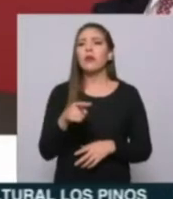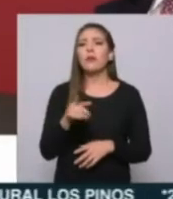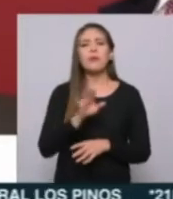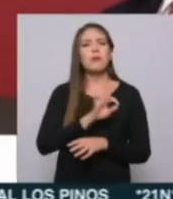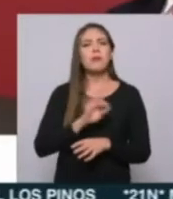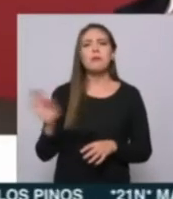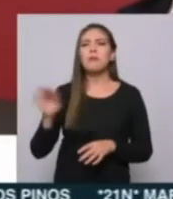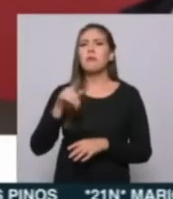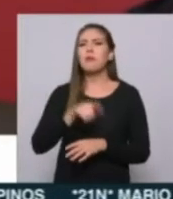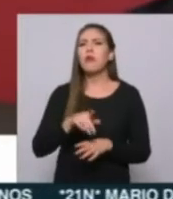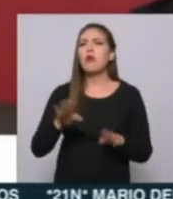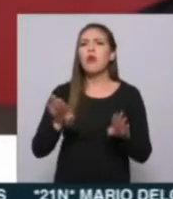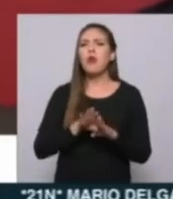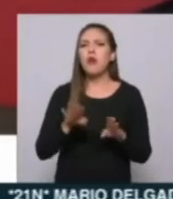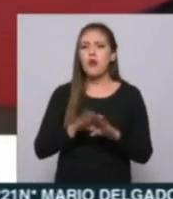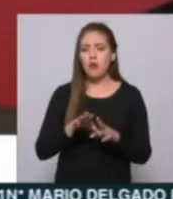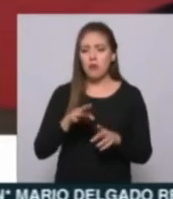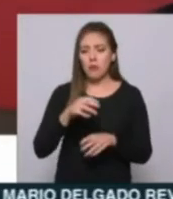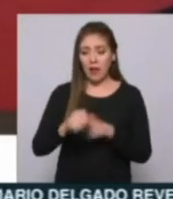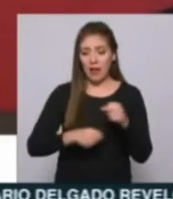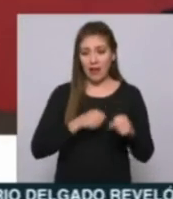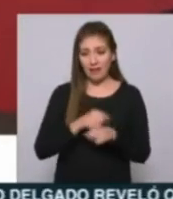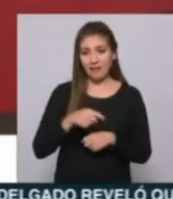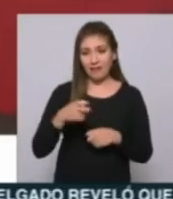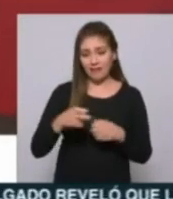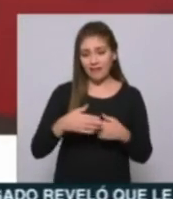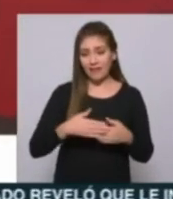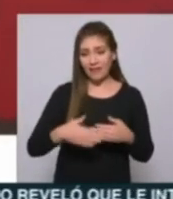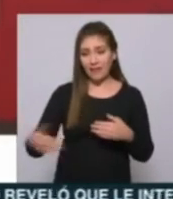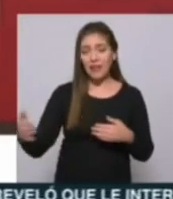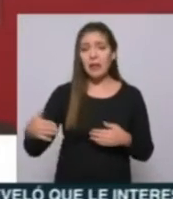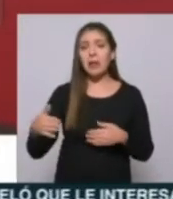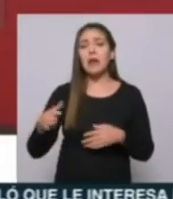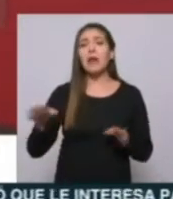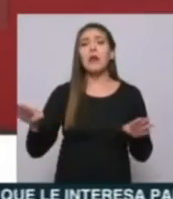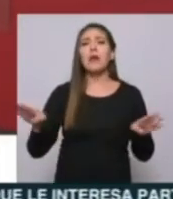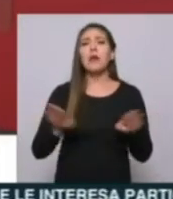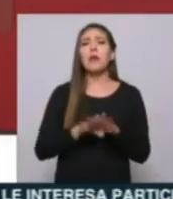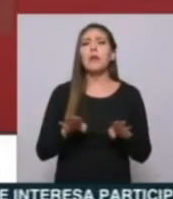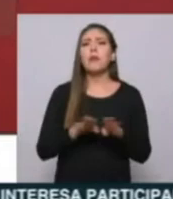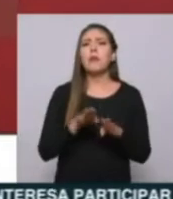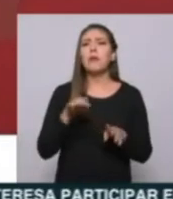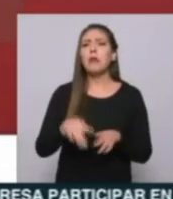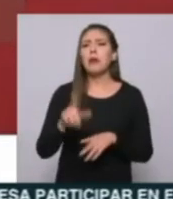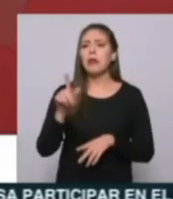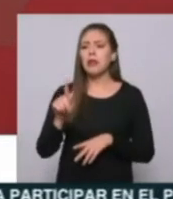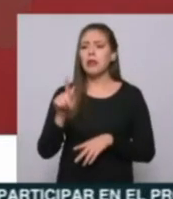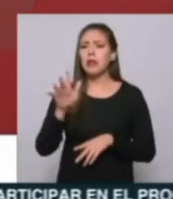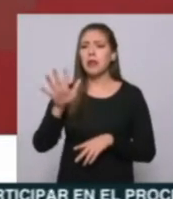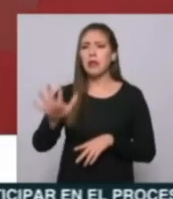terminar el sexenio con una proporción de